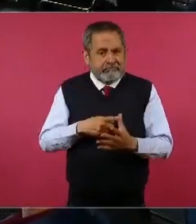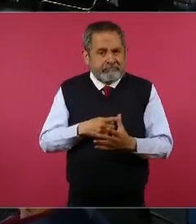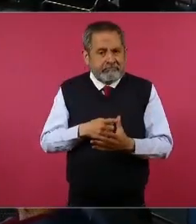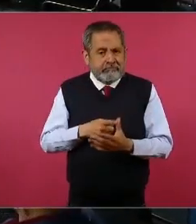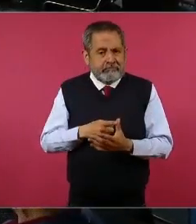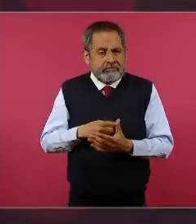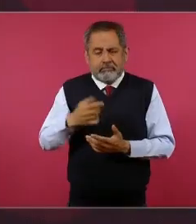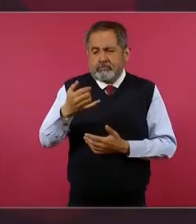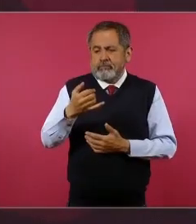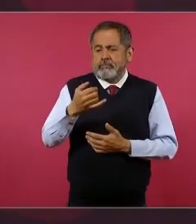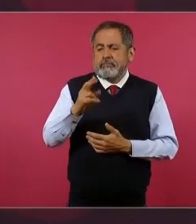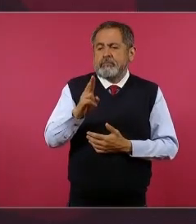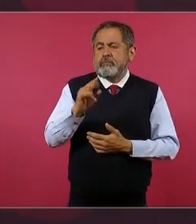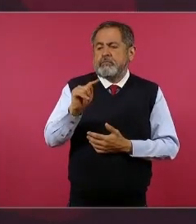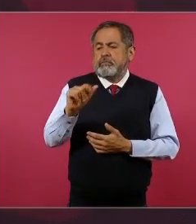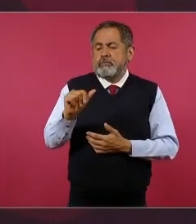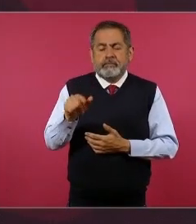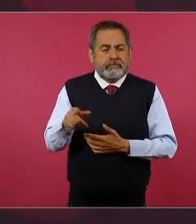Utah,